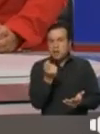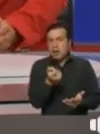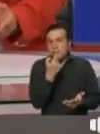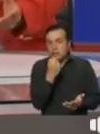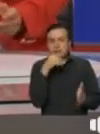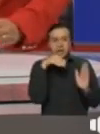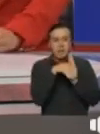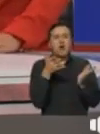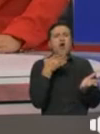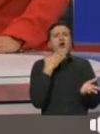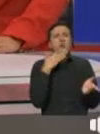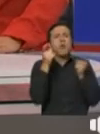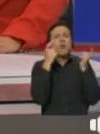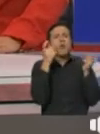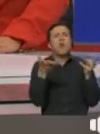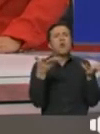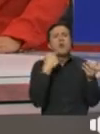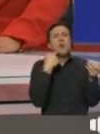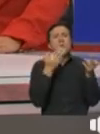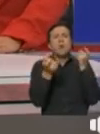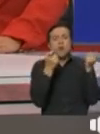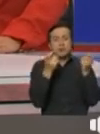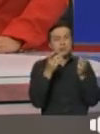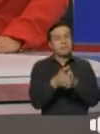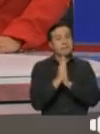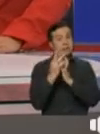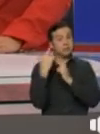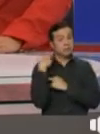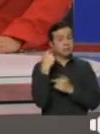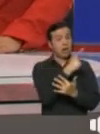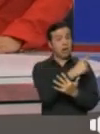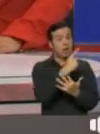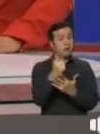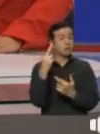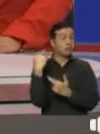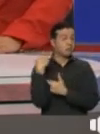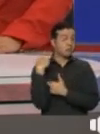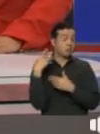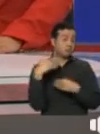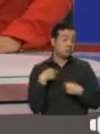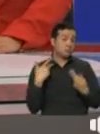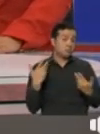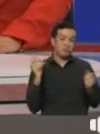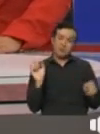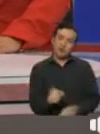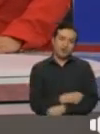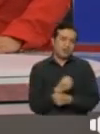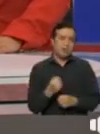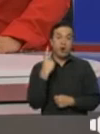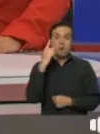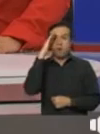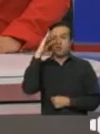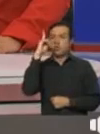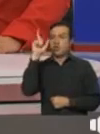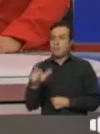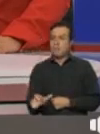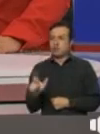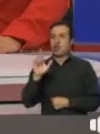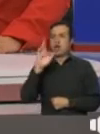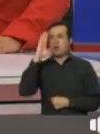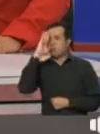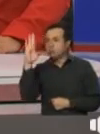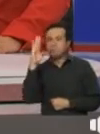medicinas, bancos, etcétera? Se apela a la responsabilidad ciudadana, pues no es posible poner un policía en cada